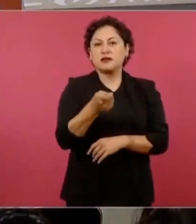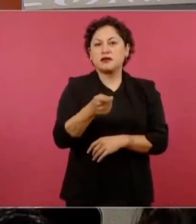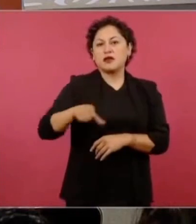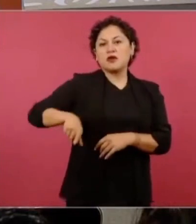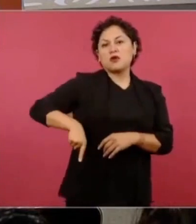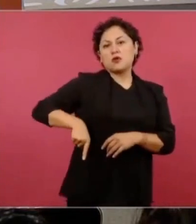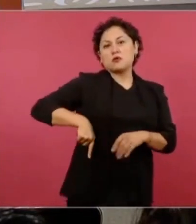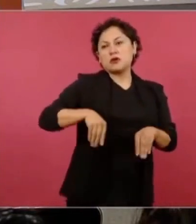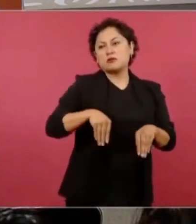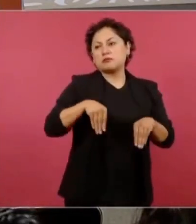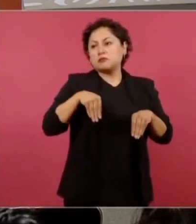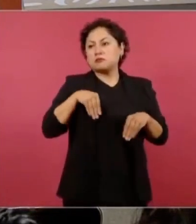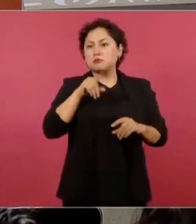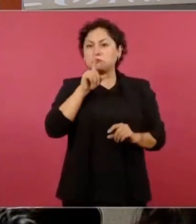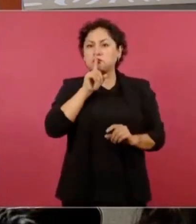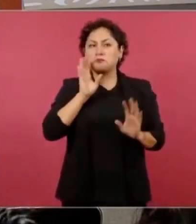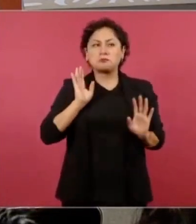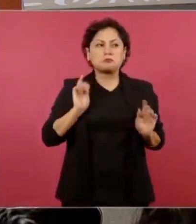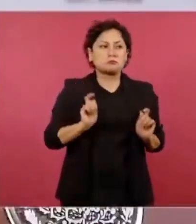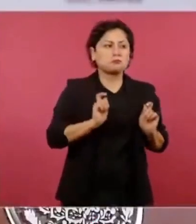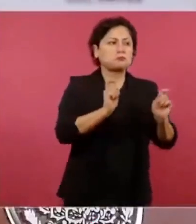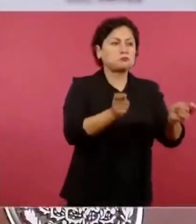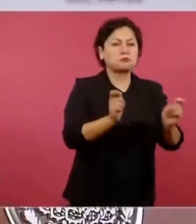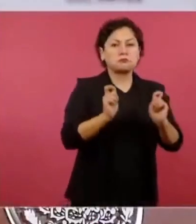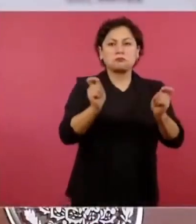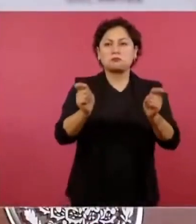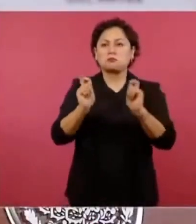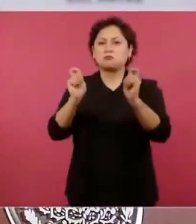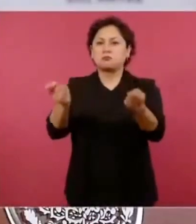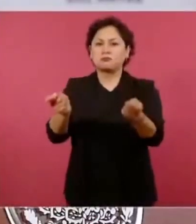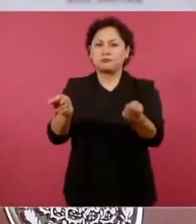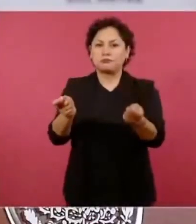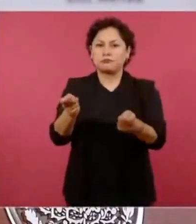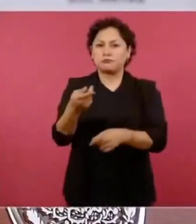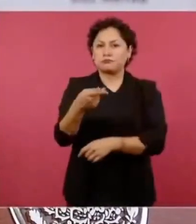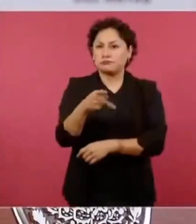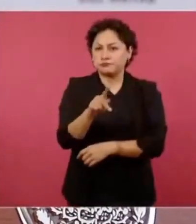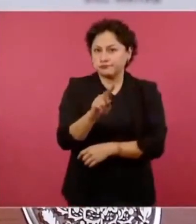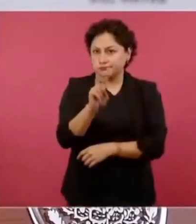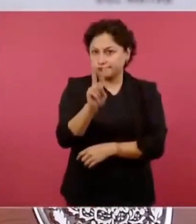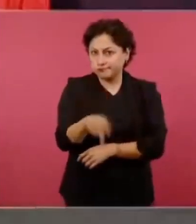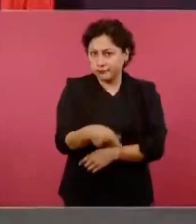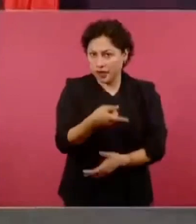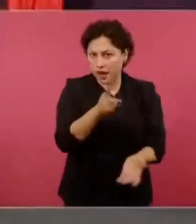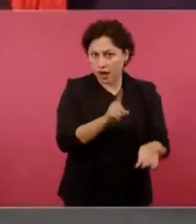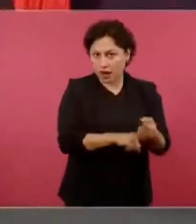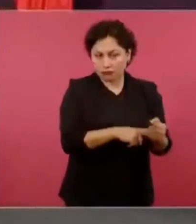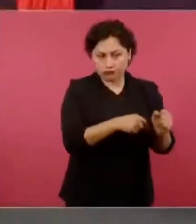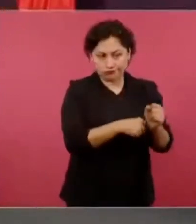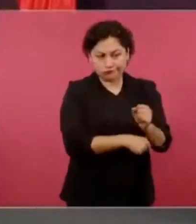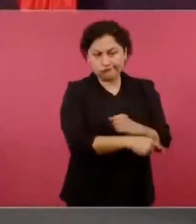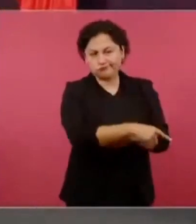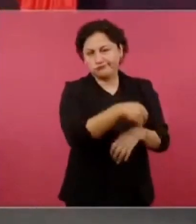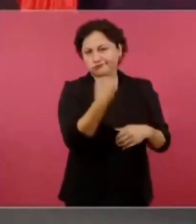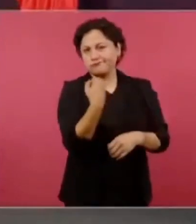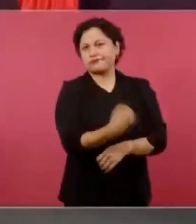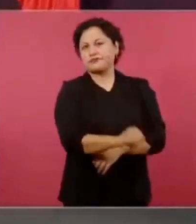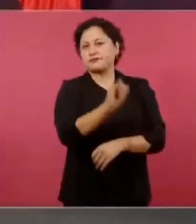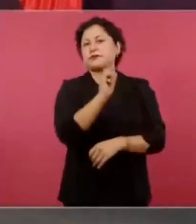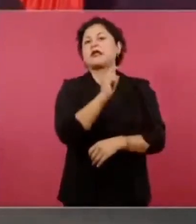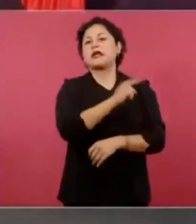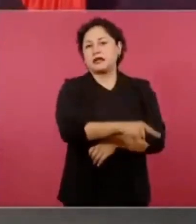esa concepción, porque sí interviene cuando les conviene, cuando se trata de